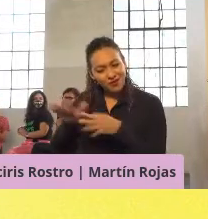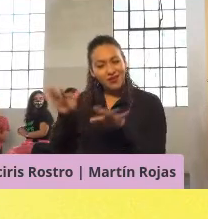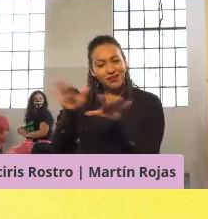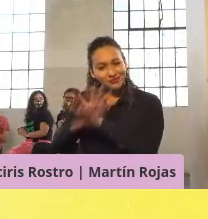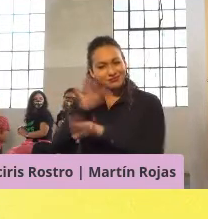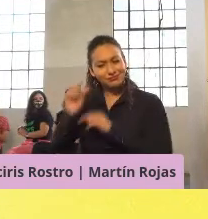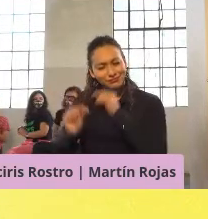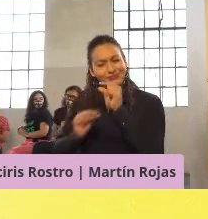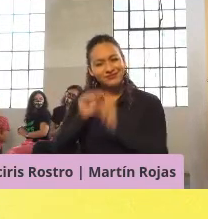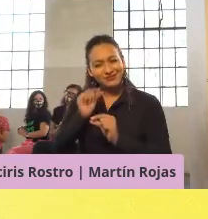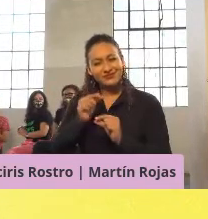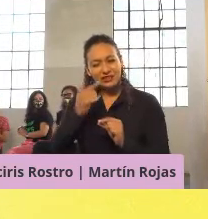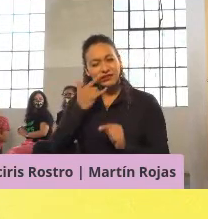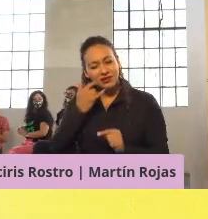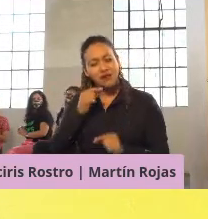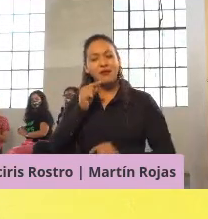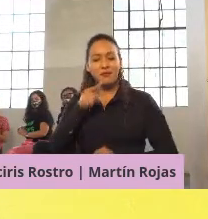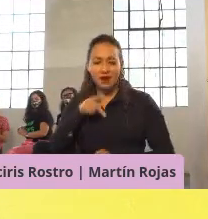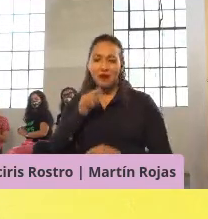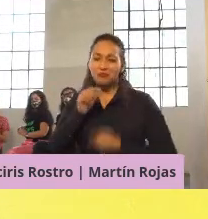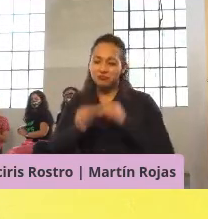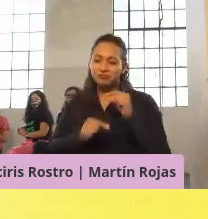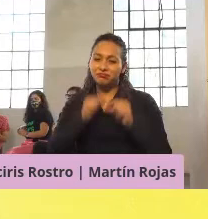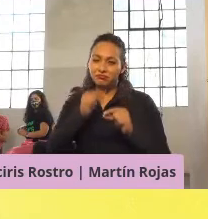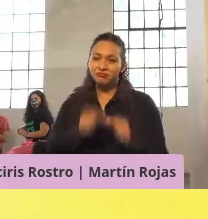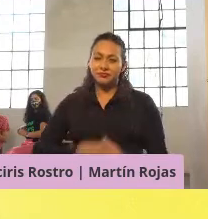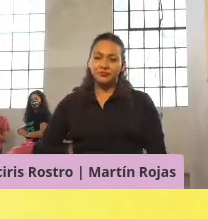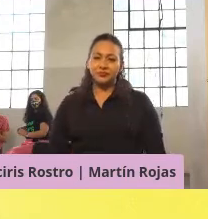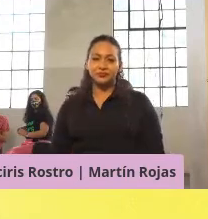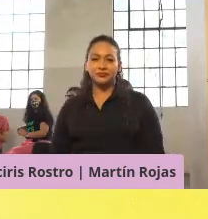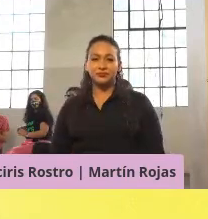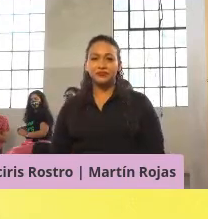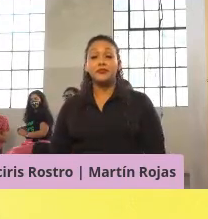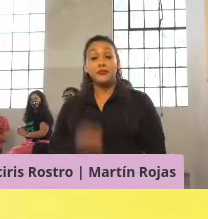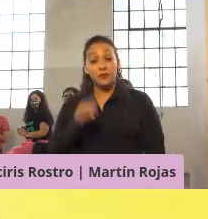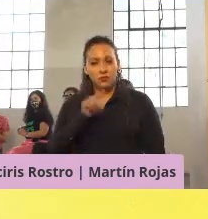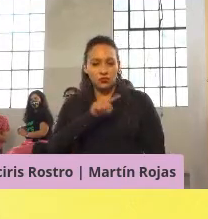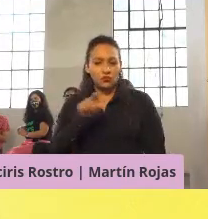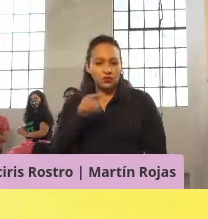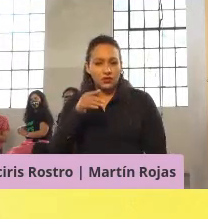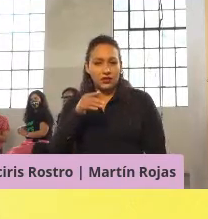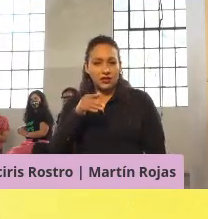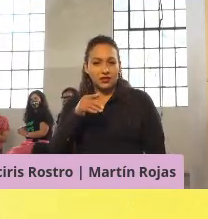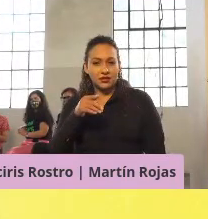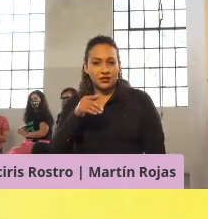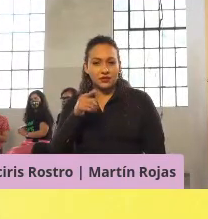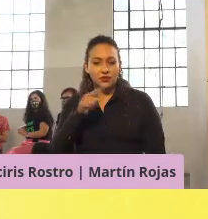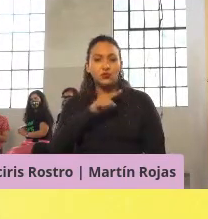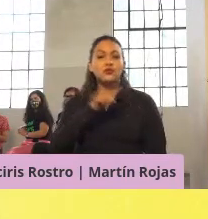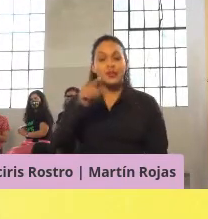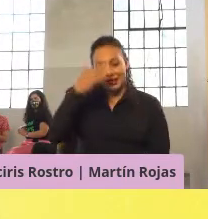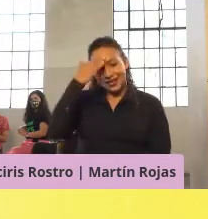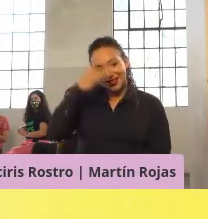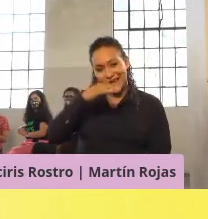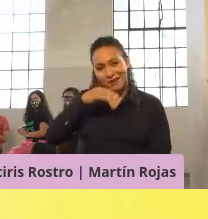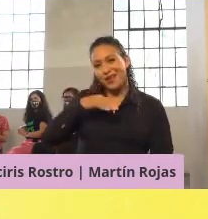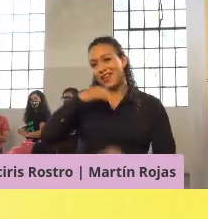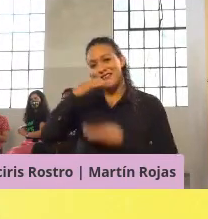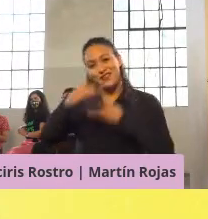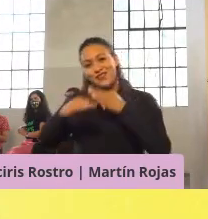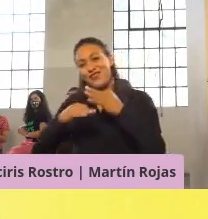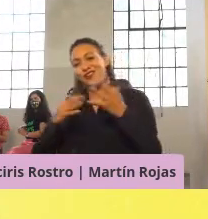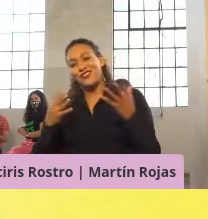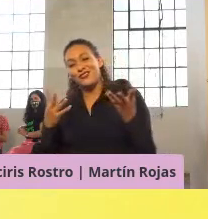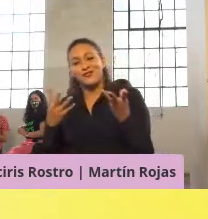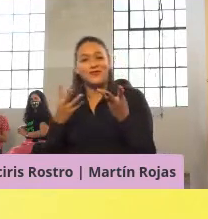respuesta. En nuestro caso, pues, o sea, si ustedes conocían a las fieras, todos somos como ositos del universo, así somos como